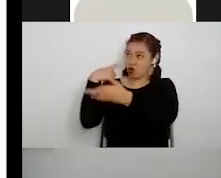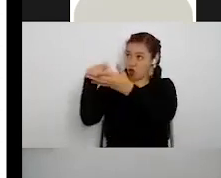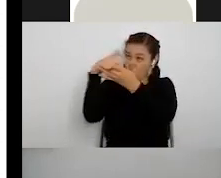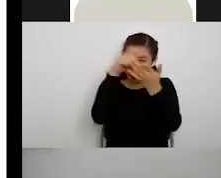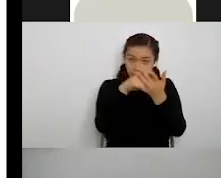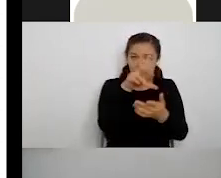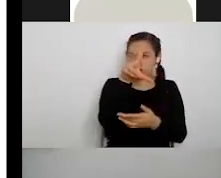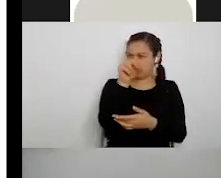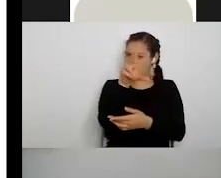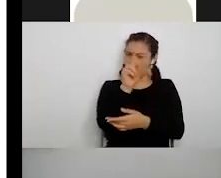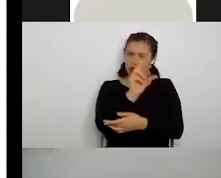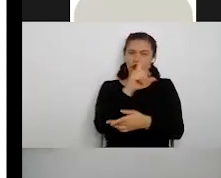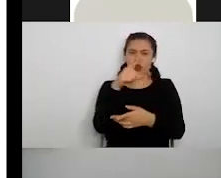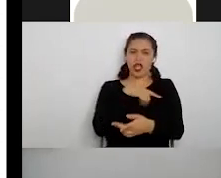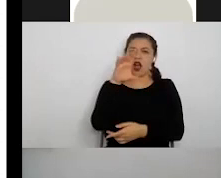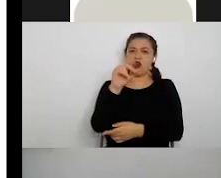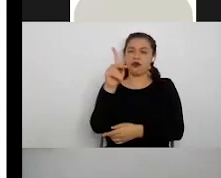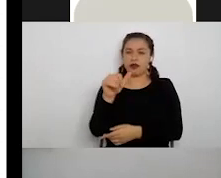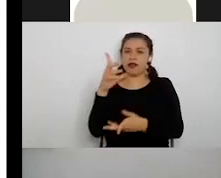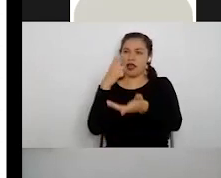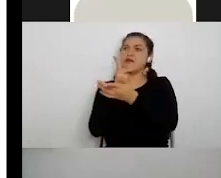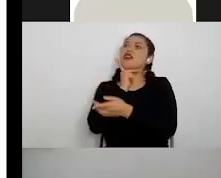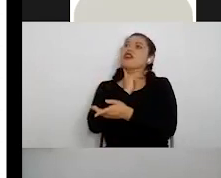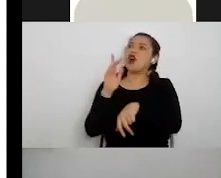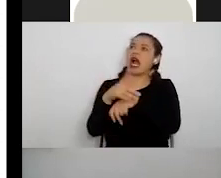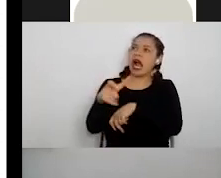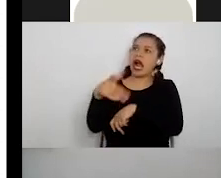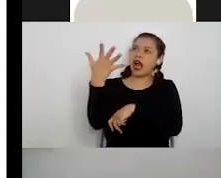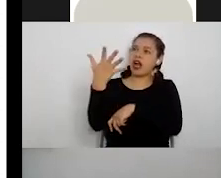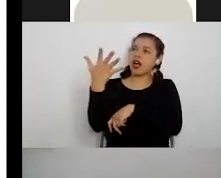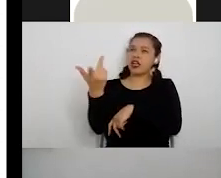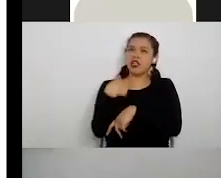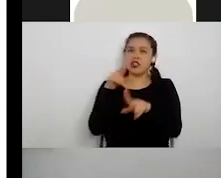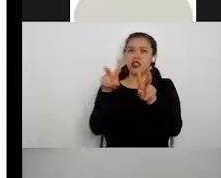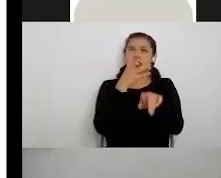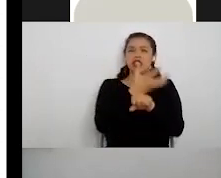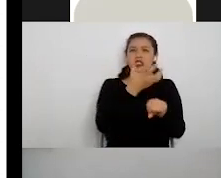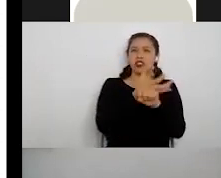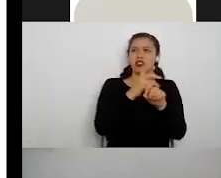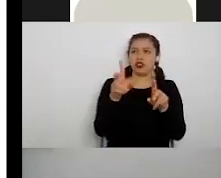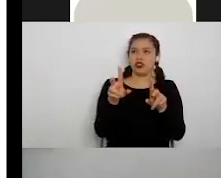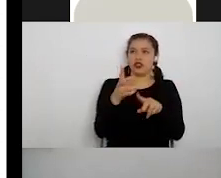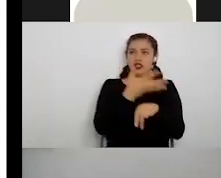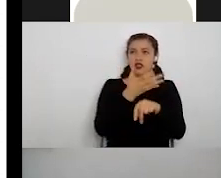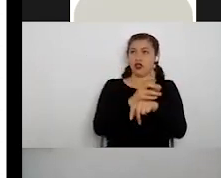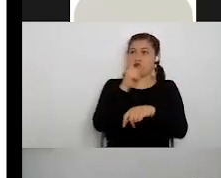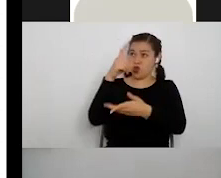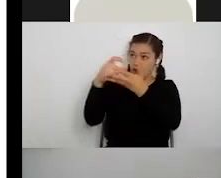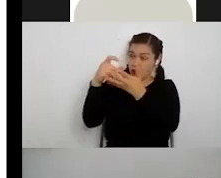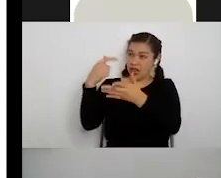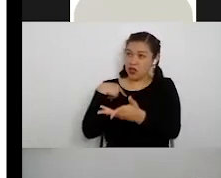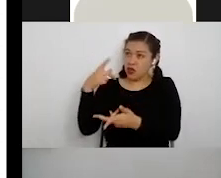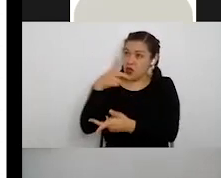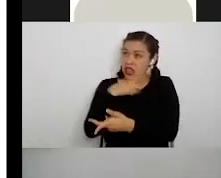70 hizo un cártel y se empezó a subir los precios del petróleo y se sintió vulnerable frente a Arabia Saudita, Kuwait y todos estos países que son